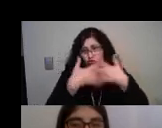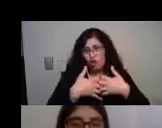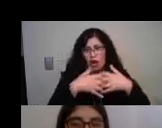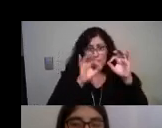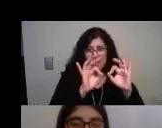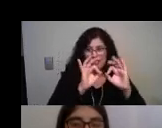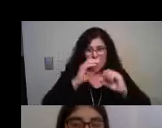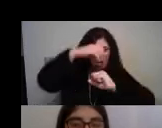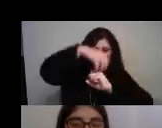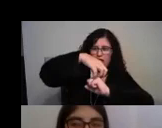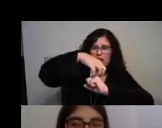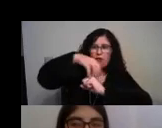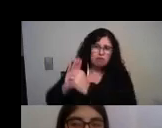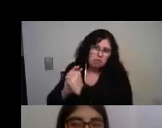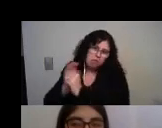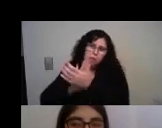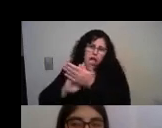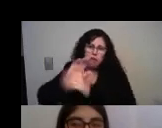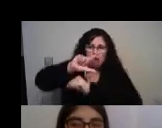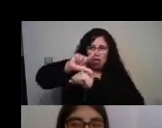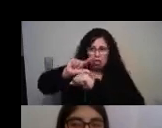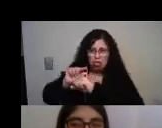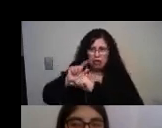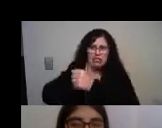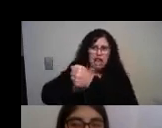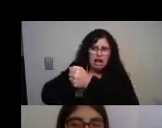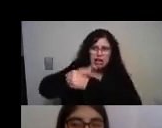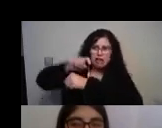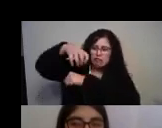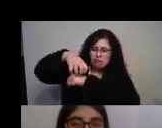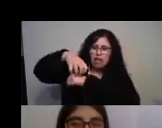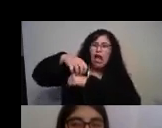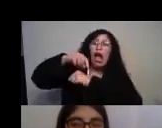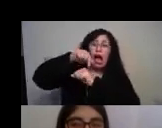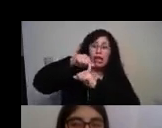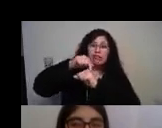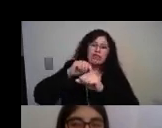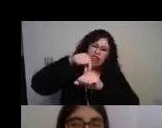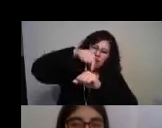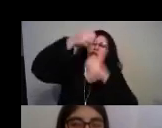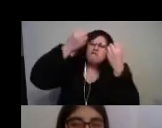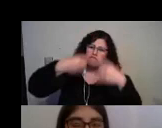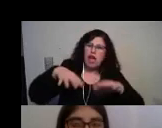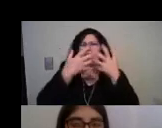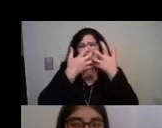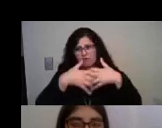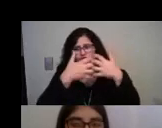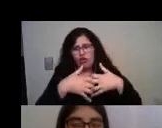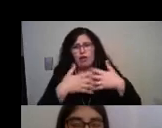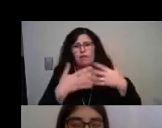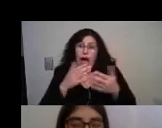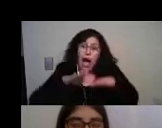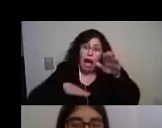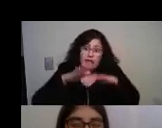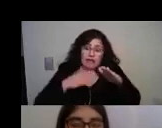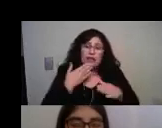región, ¿ya? Y cuando hay un accidente vascular encefálico, que significa una hemorragia mucho mayor o